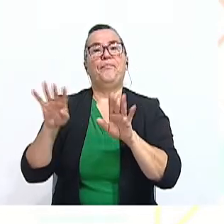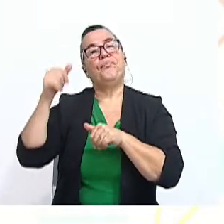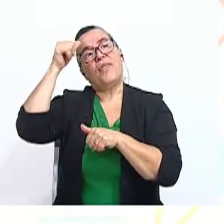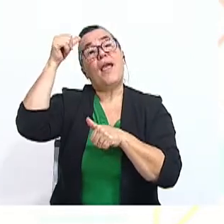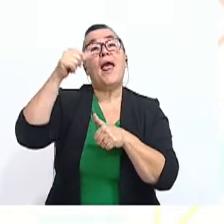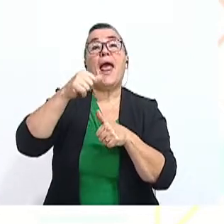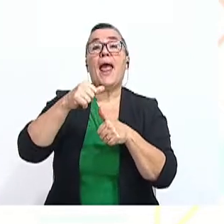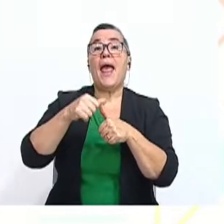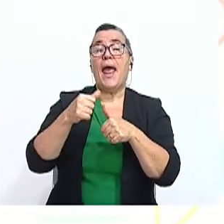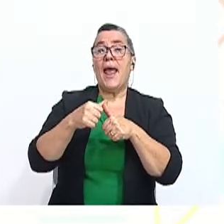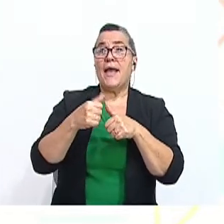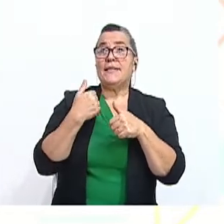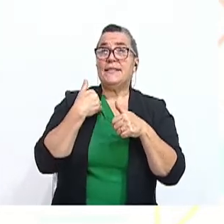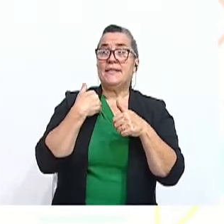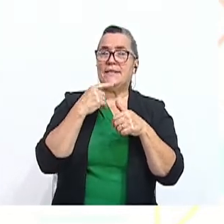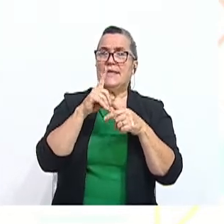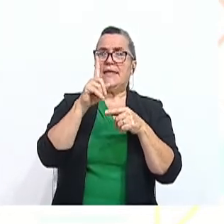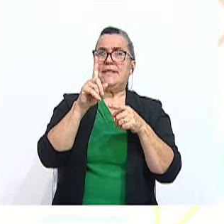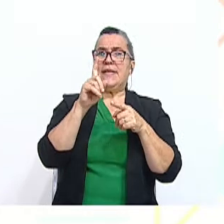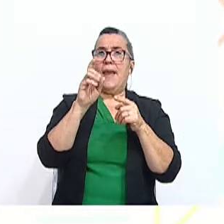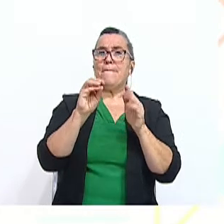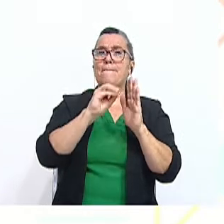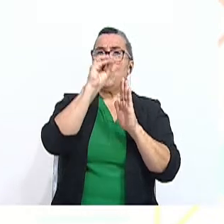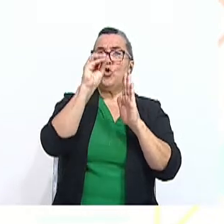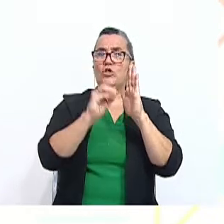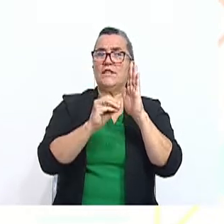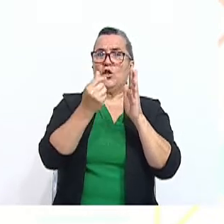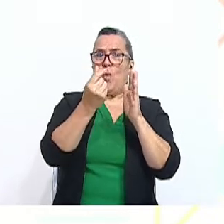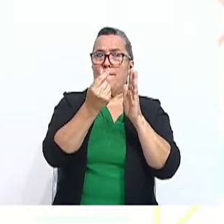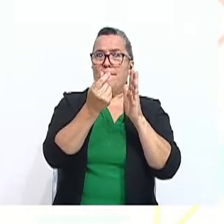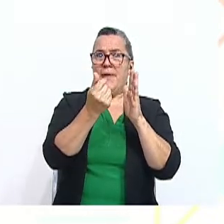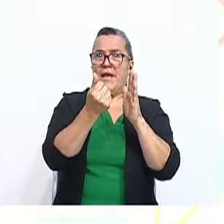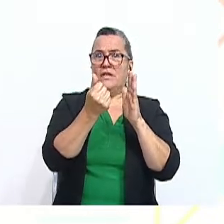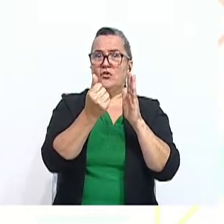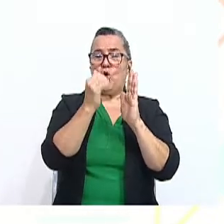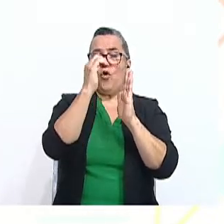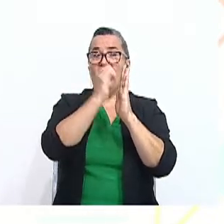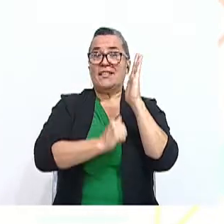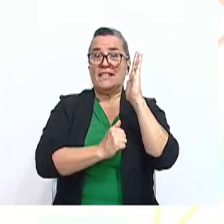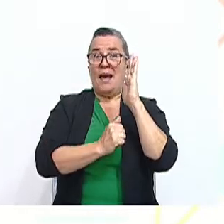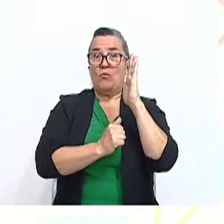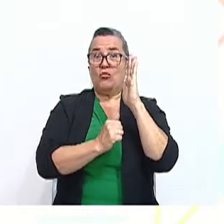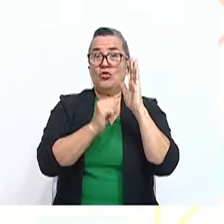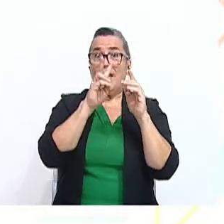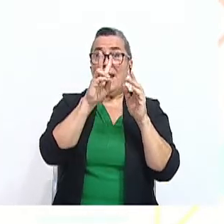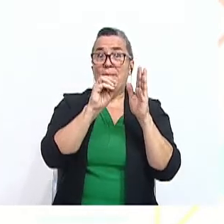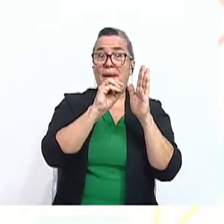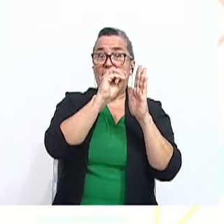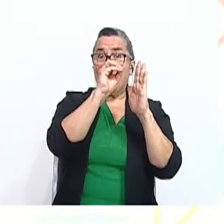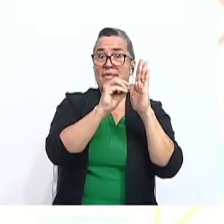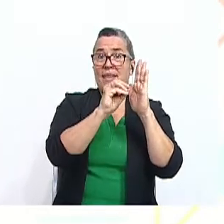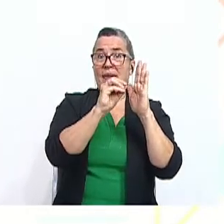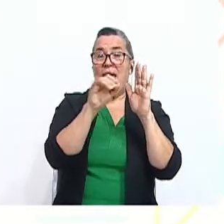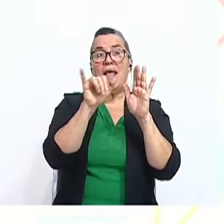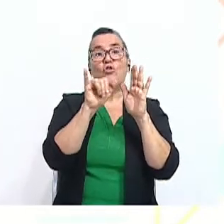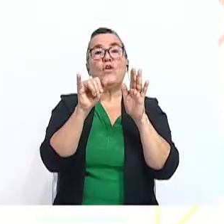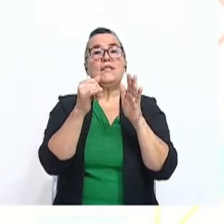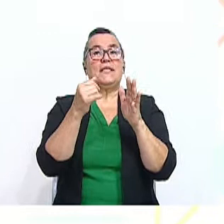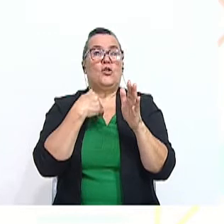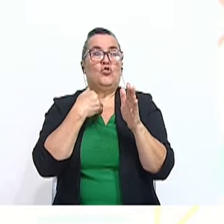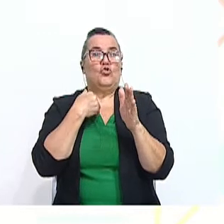Recordemos que si tenemos el 100% del precio y le restamos el 20%, obtenemos el